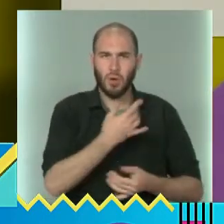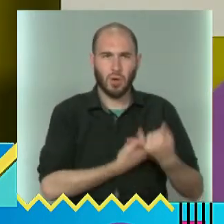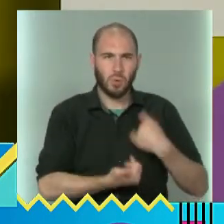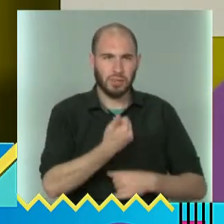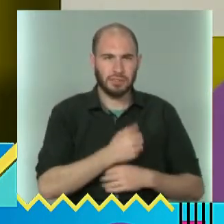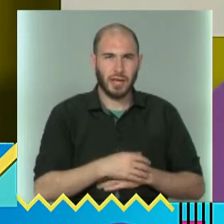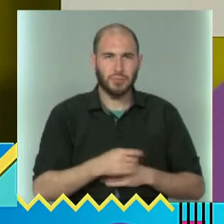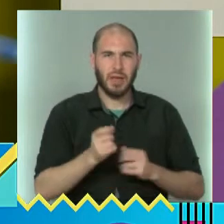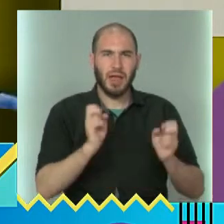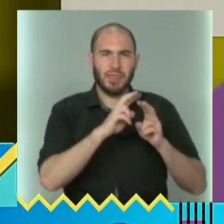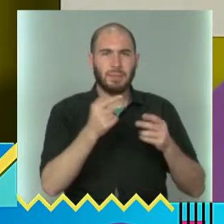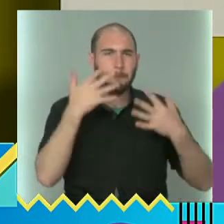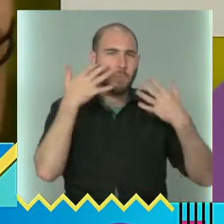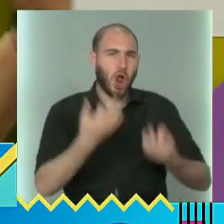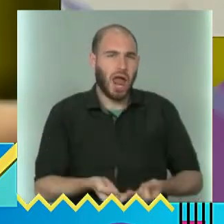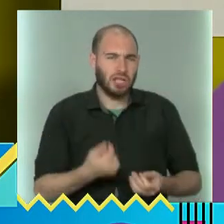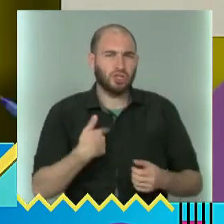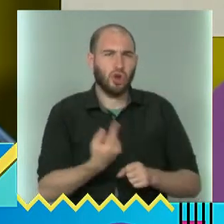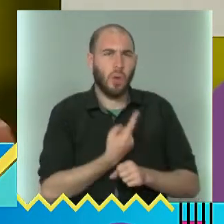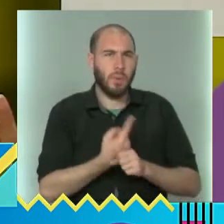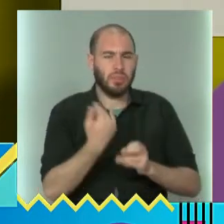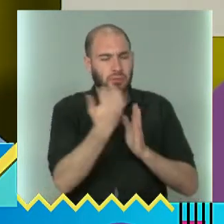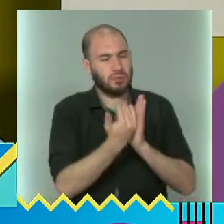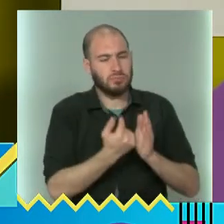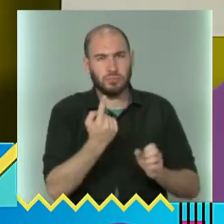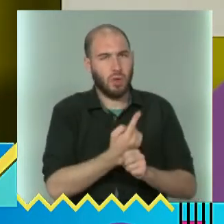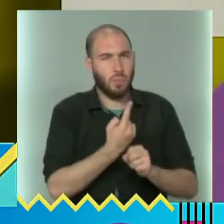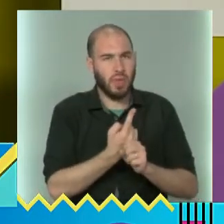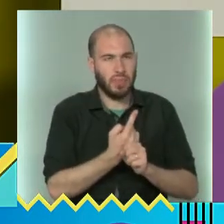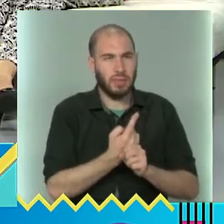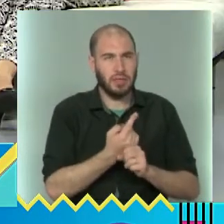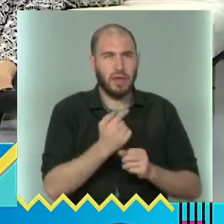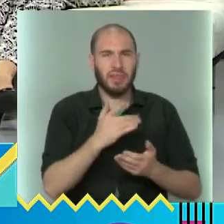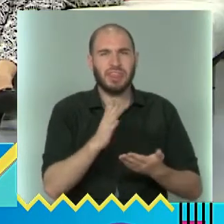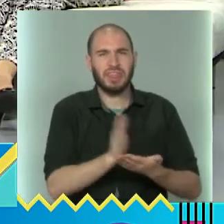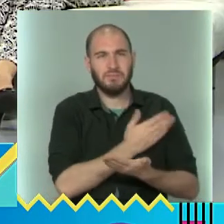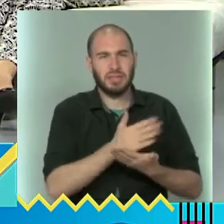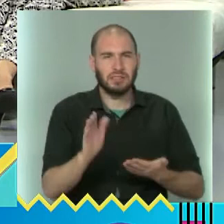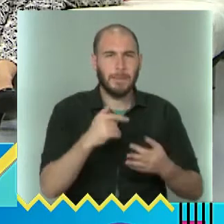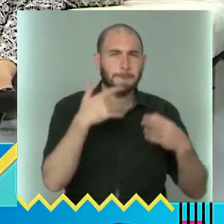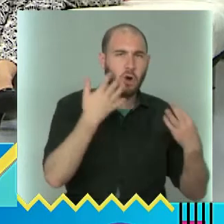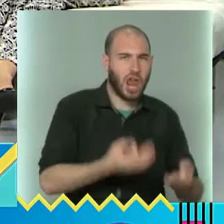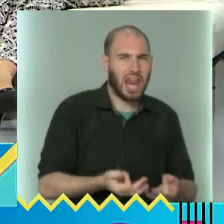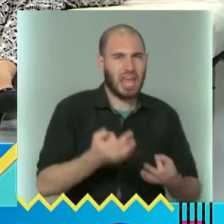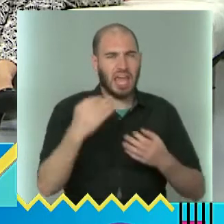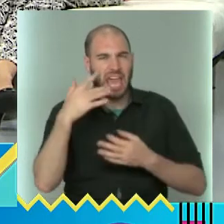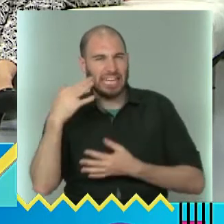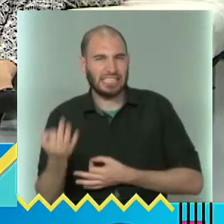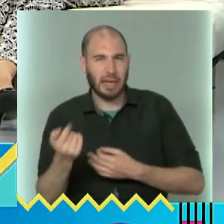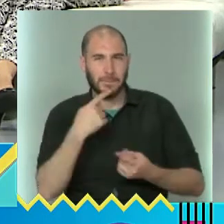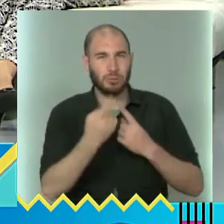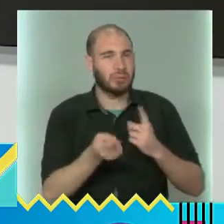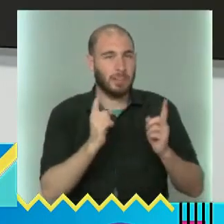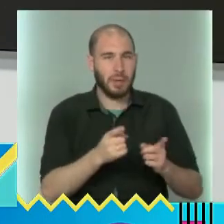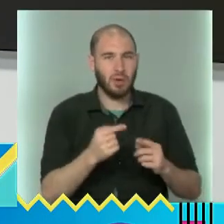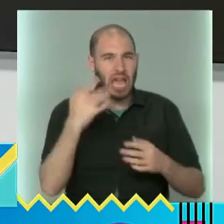bueno, desde una cuestión moral yo no puedo hacer determinadas cosas. ¿Dónde está la diferencia entre moral y ética? Y repito la pregunta en